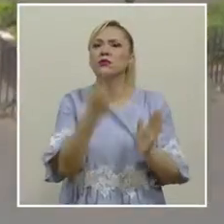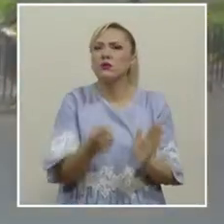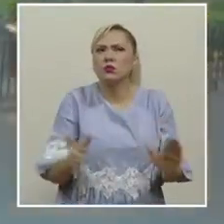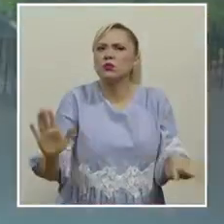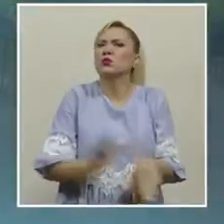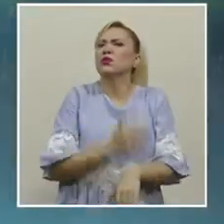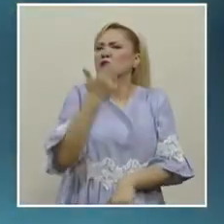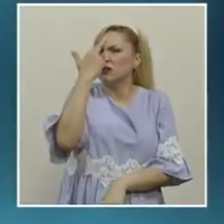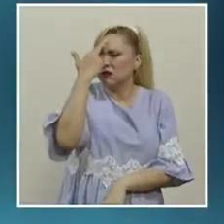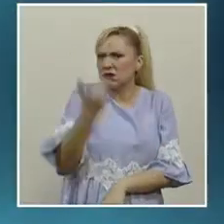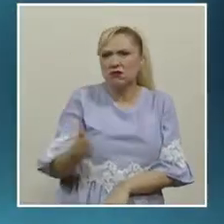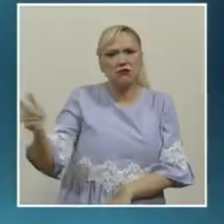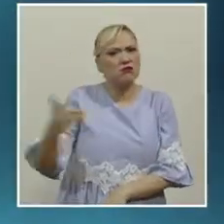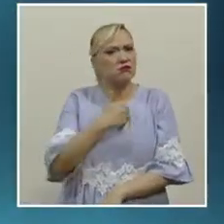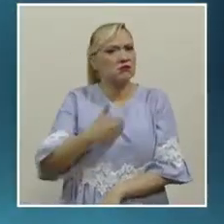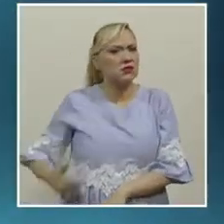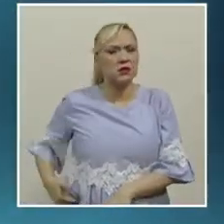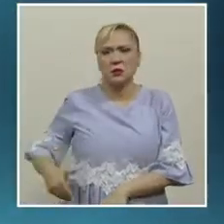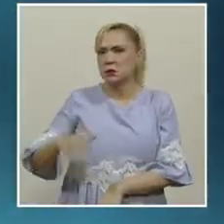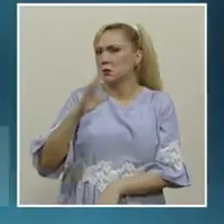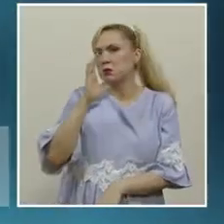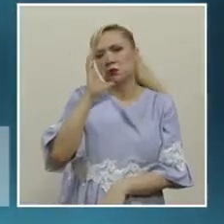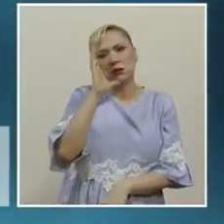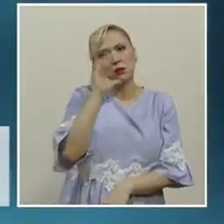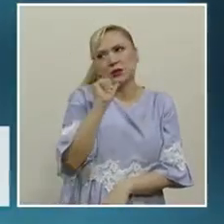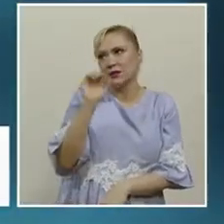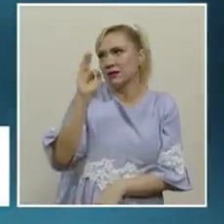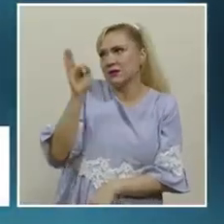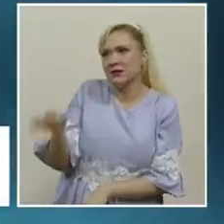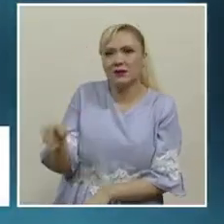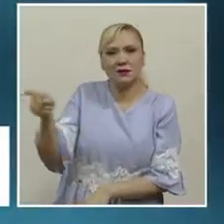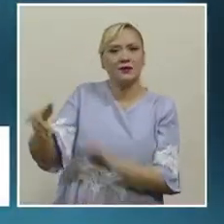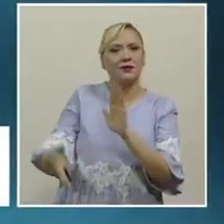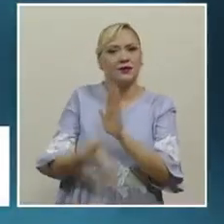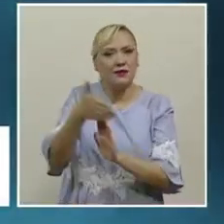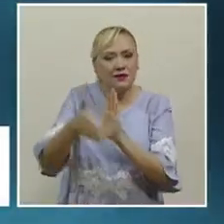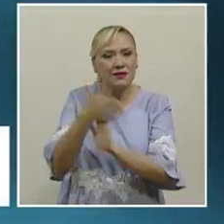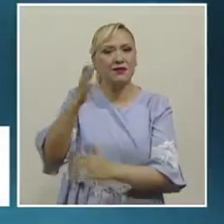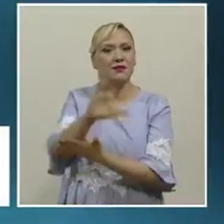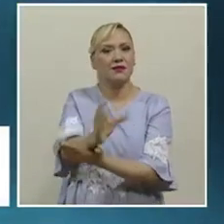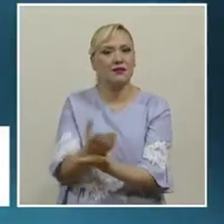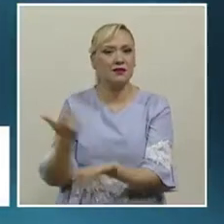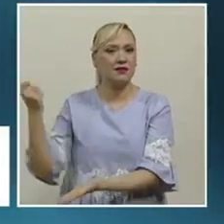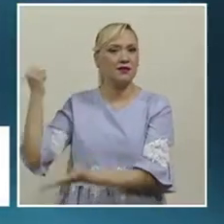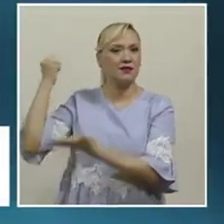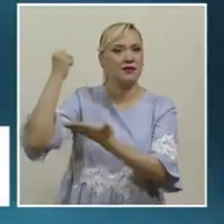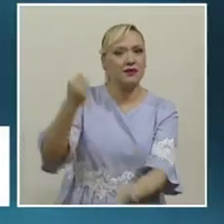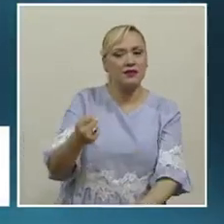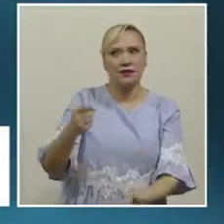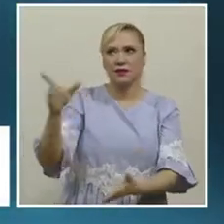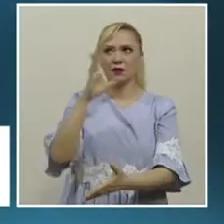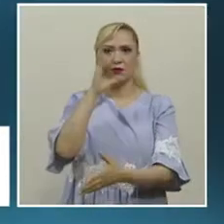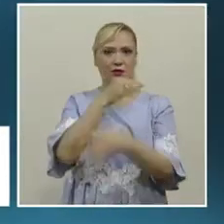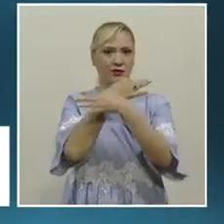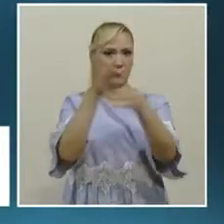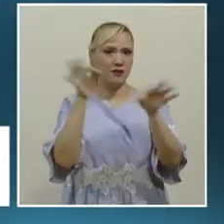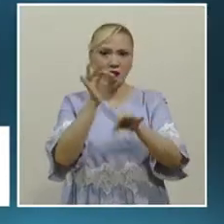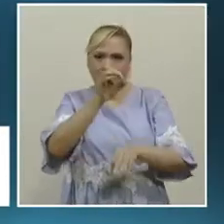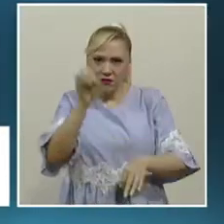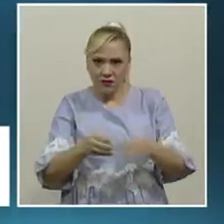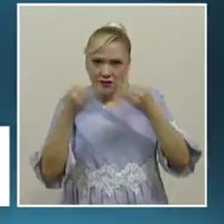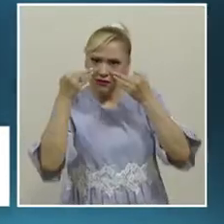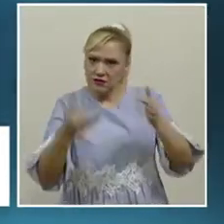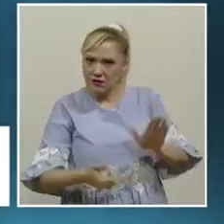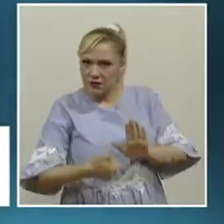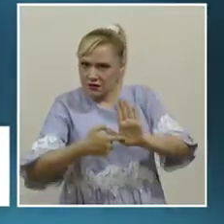acuerdo del Ejecutivo Federal por el que algunos proyectos y obras del Gobierno Federal eran considerados de interés público y seguridad